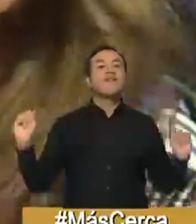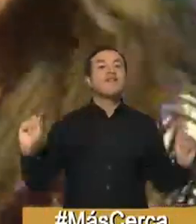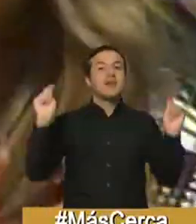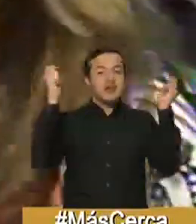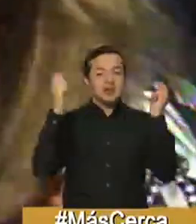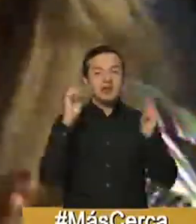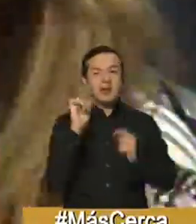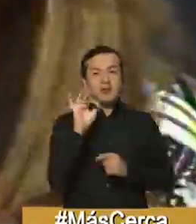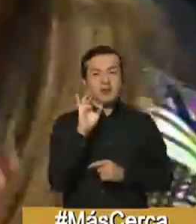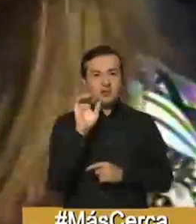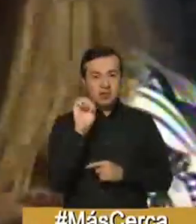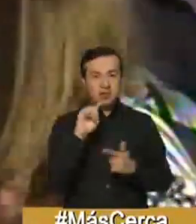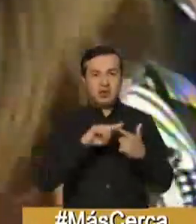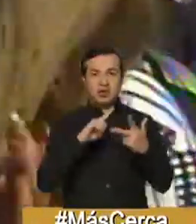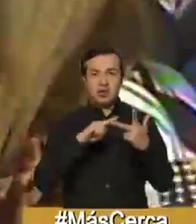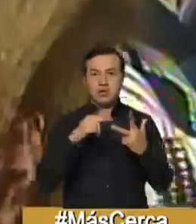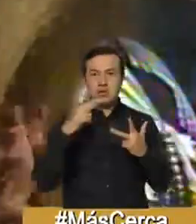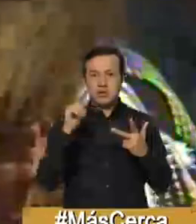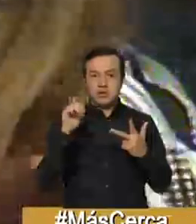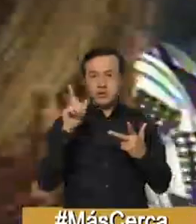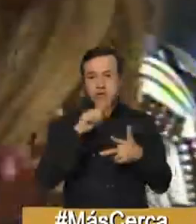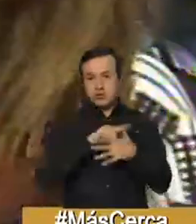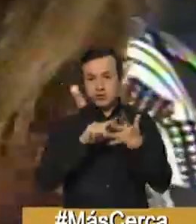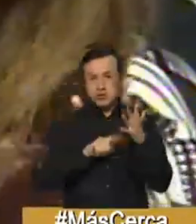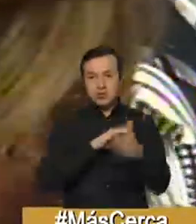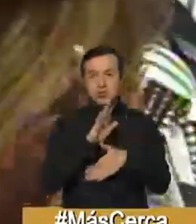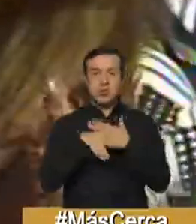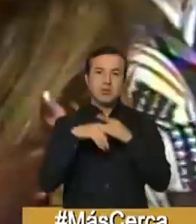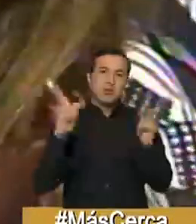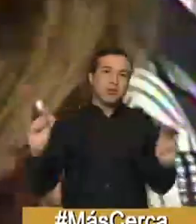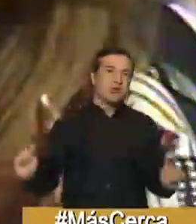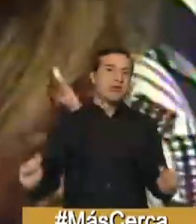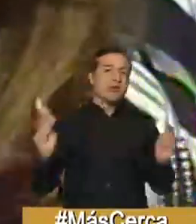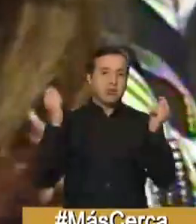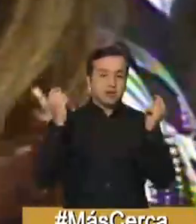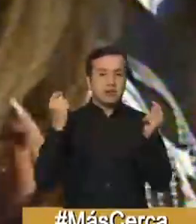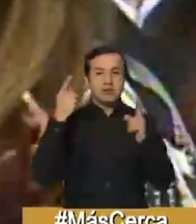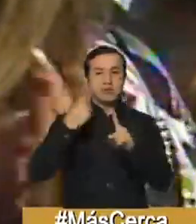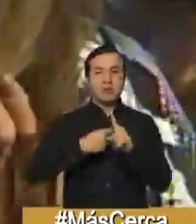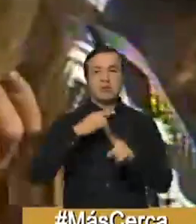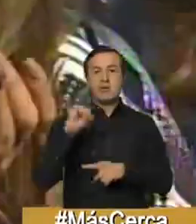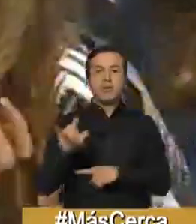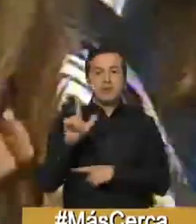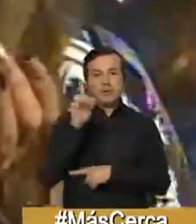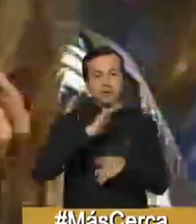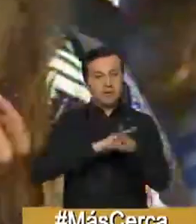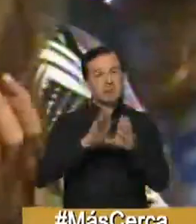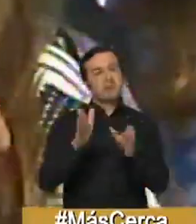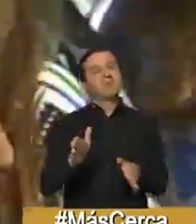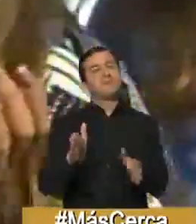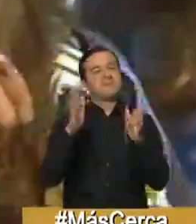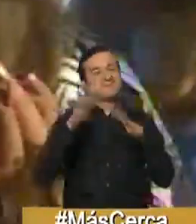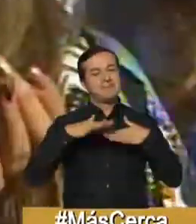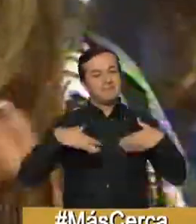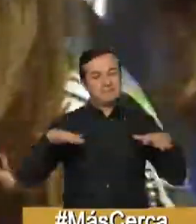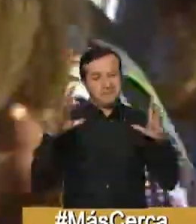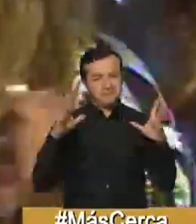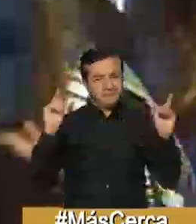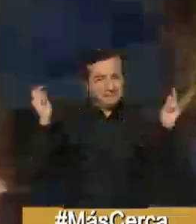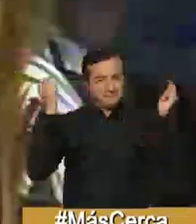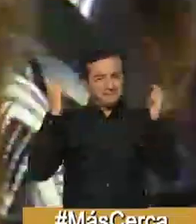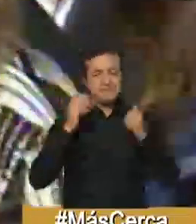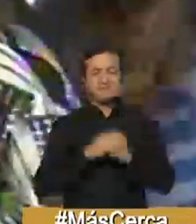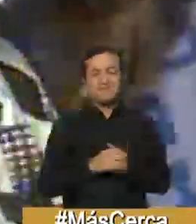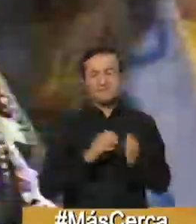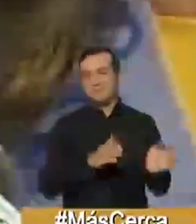el tambonero, el Ayahuma y los chalis. Estas fiestas se celebran en el mes de julio, los invito cordialmente a estas fiestas.